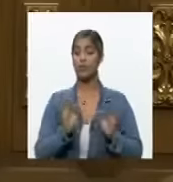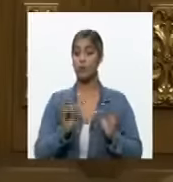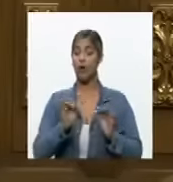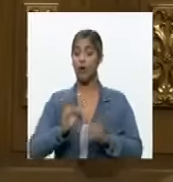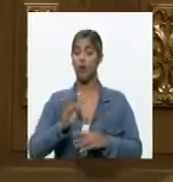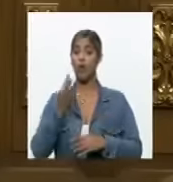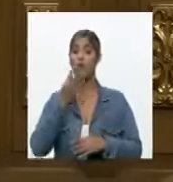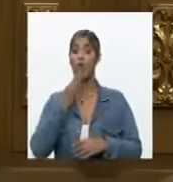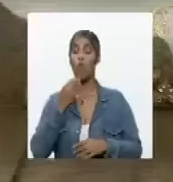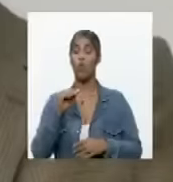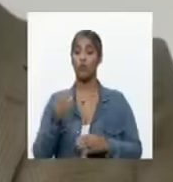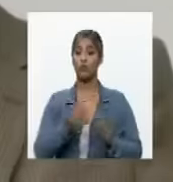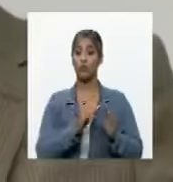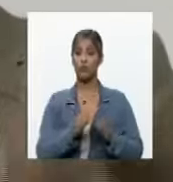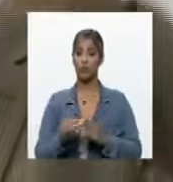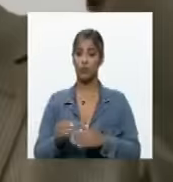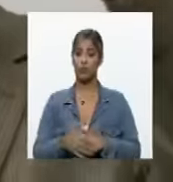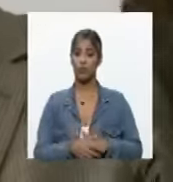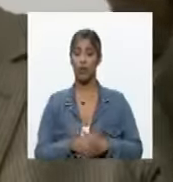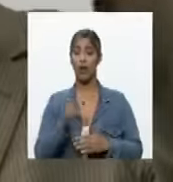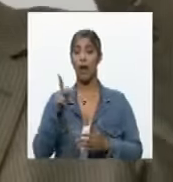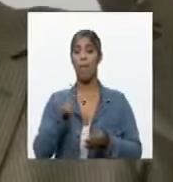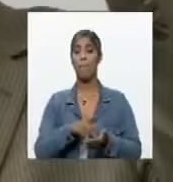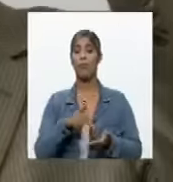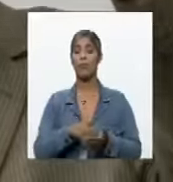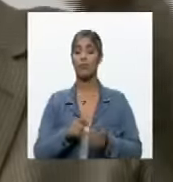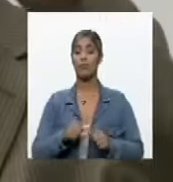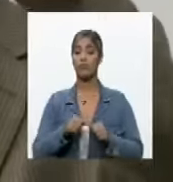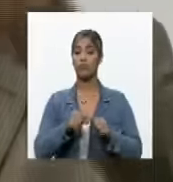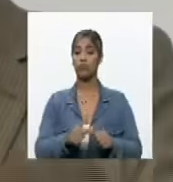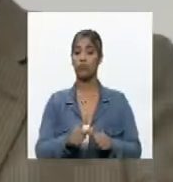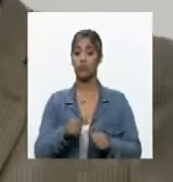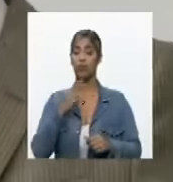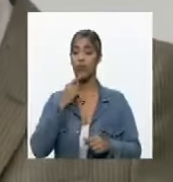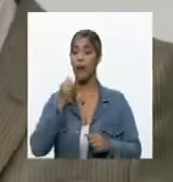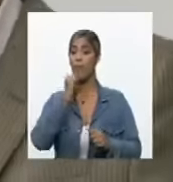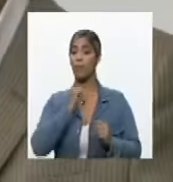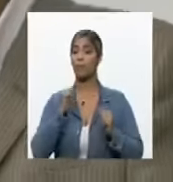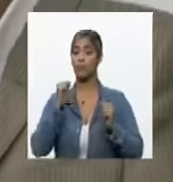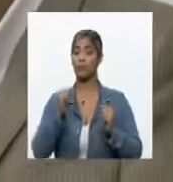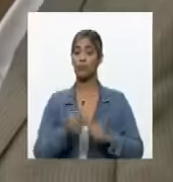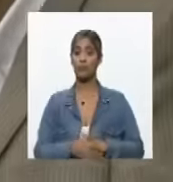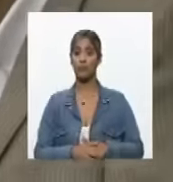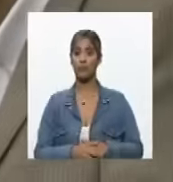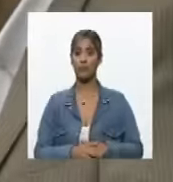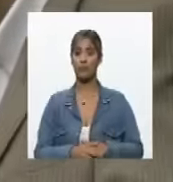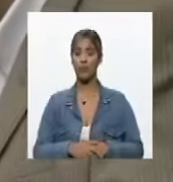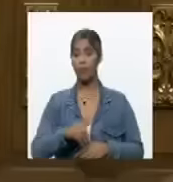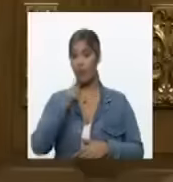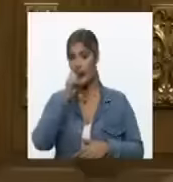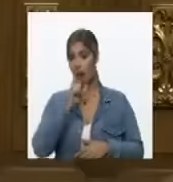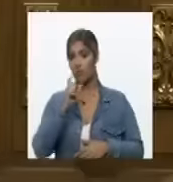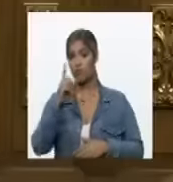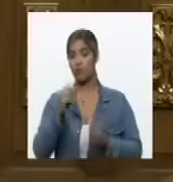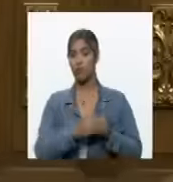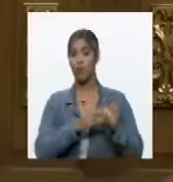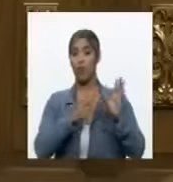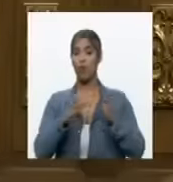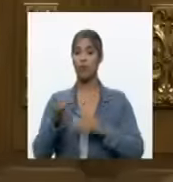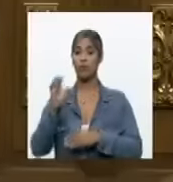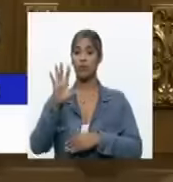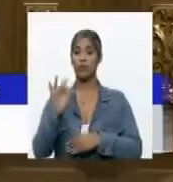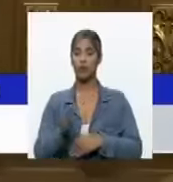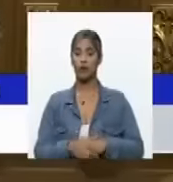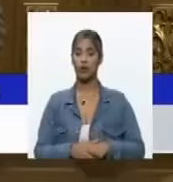fundador de la Juventud Comunista. Había participado activamente en la huelga de petrolera del año 50.